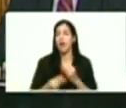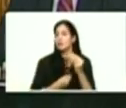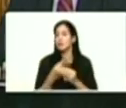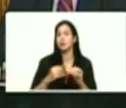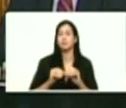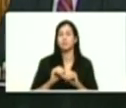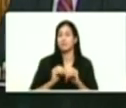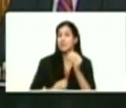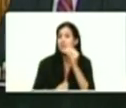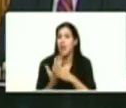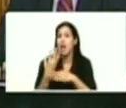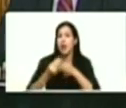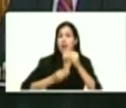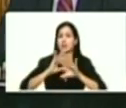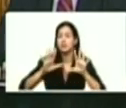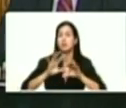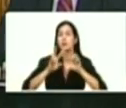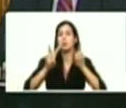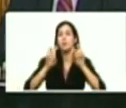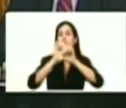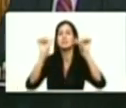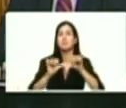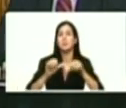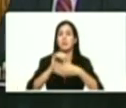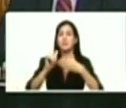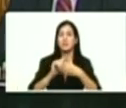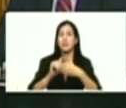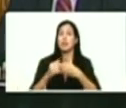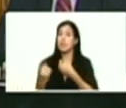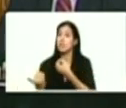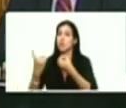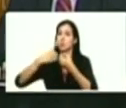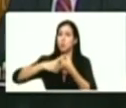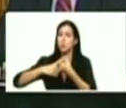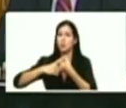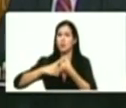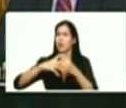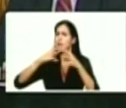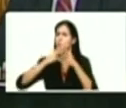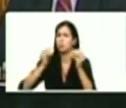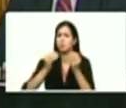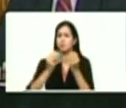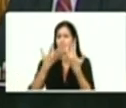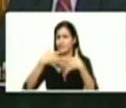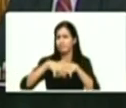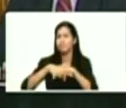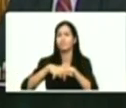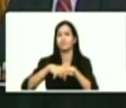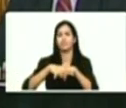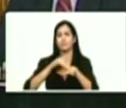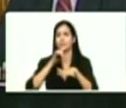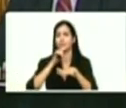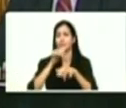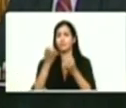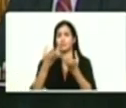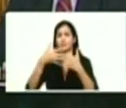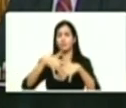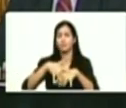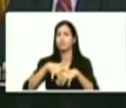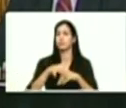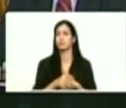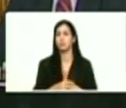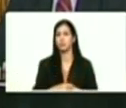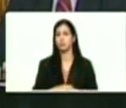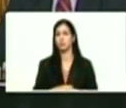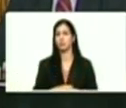divisas en el país que incluya de manera integrada e integradora la creación de